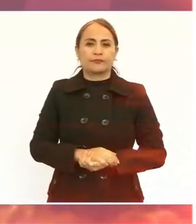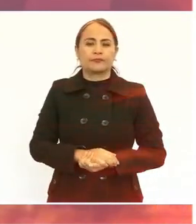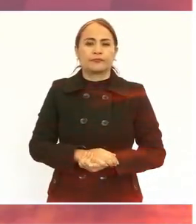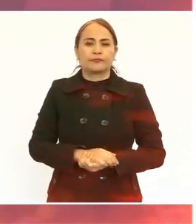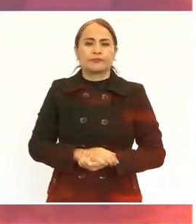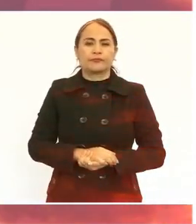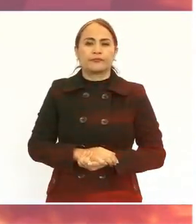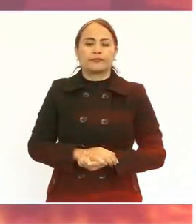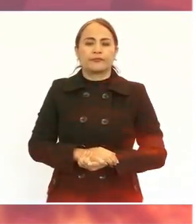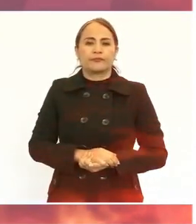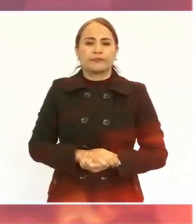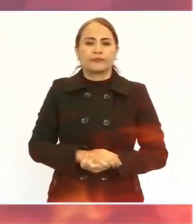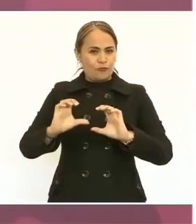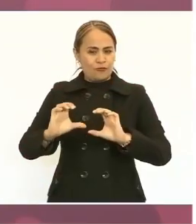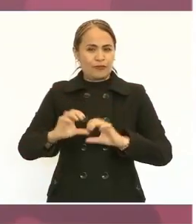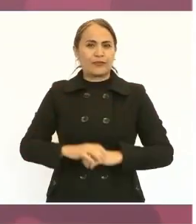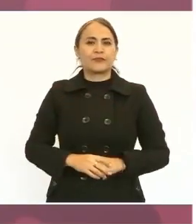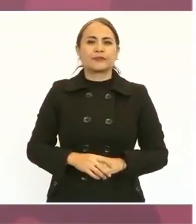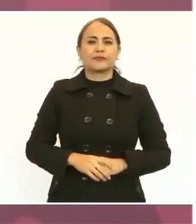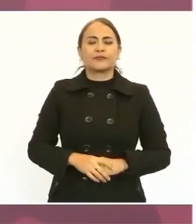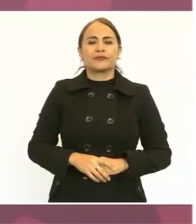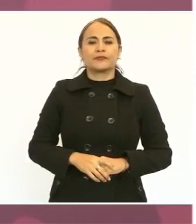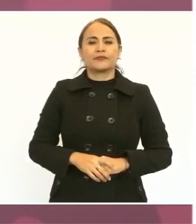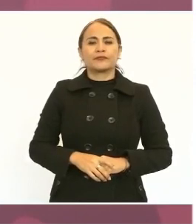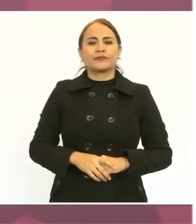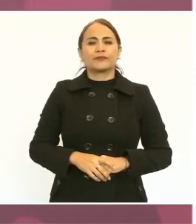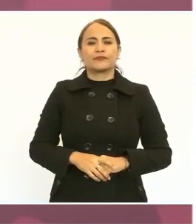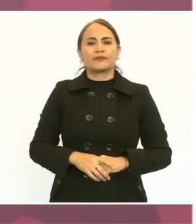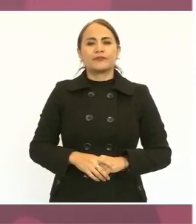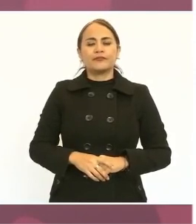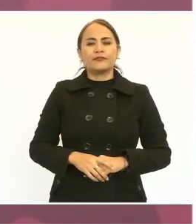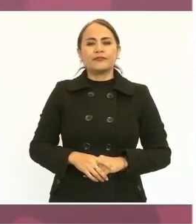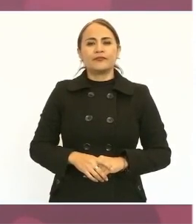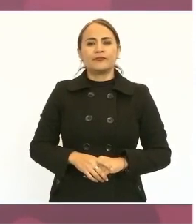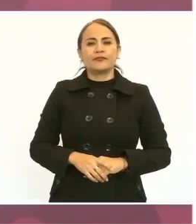están militarizando el país. A